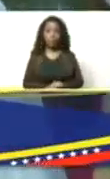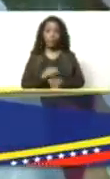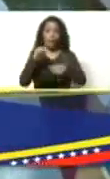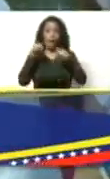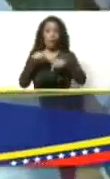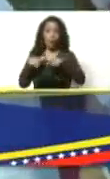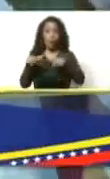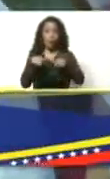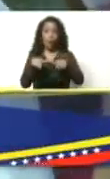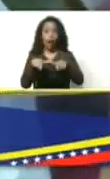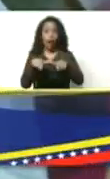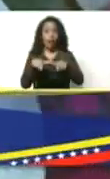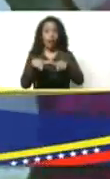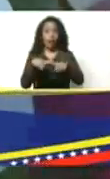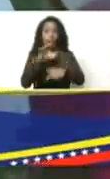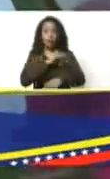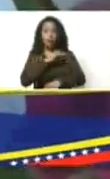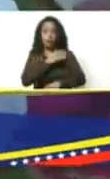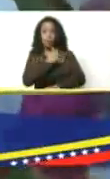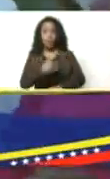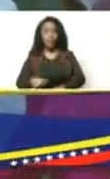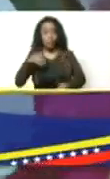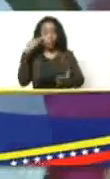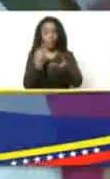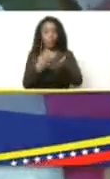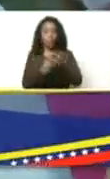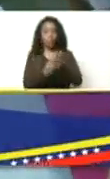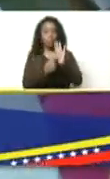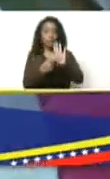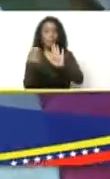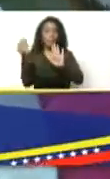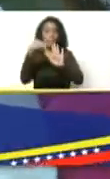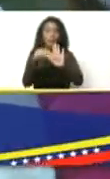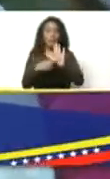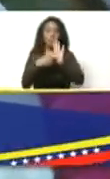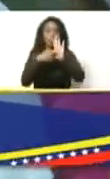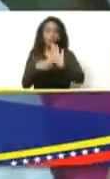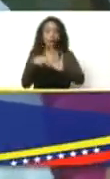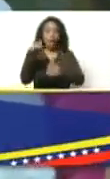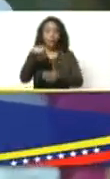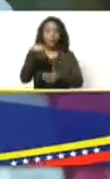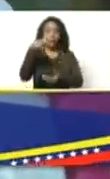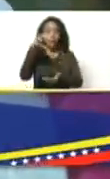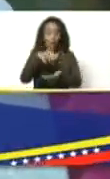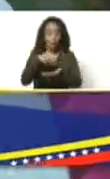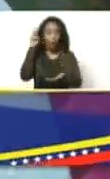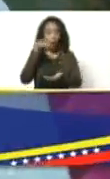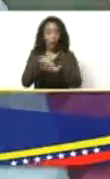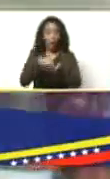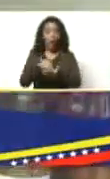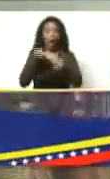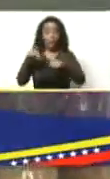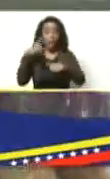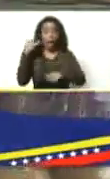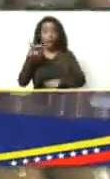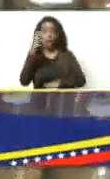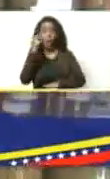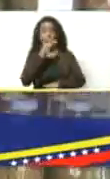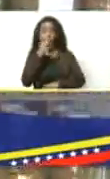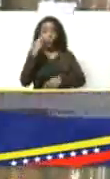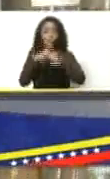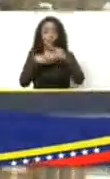espacio, señor presidente, para mostrarle un pedacito más de lo que representa el estado de Aragua. Aquí lo que hay es un compromiso